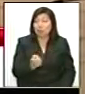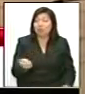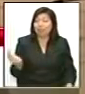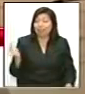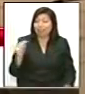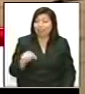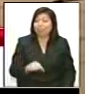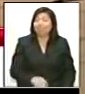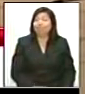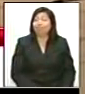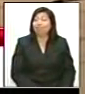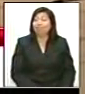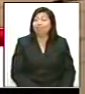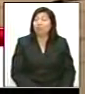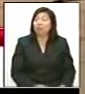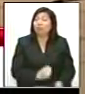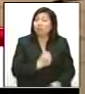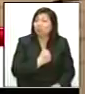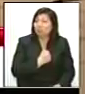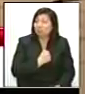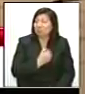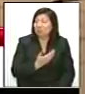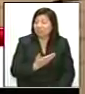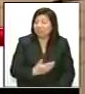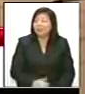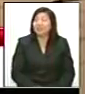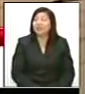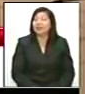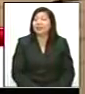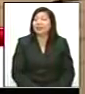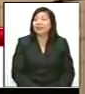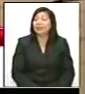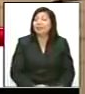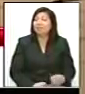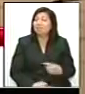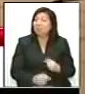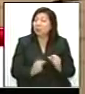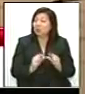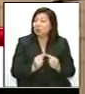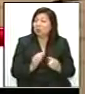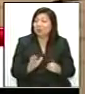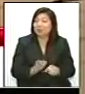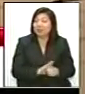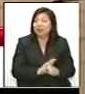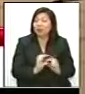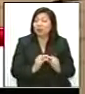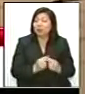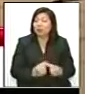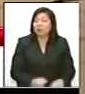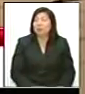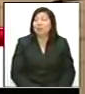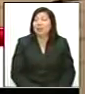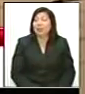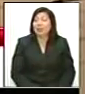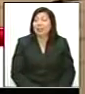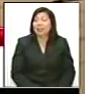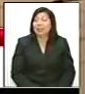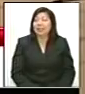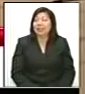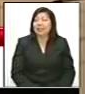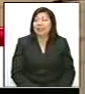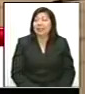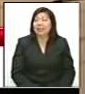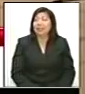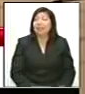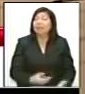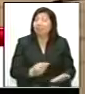presencia, apreciamos que ha venido usted con una delegación completa de su sector. Y vamos a